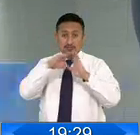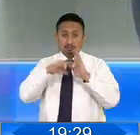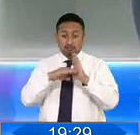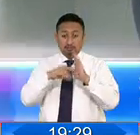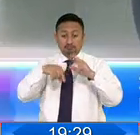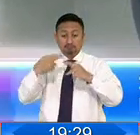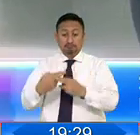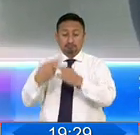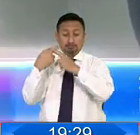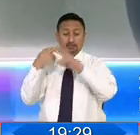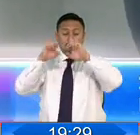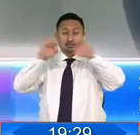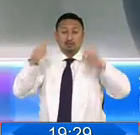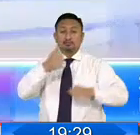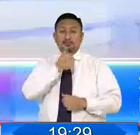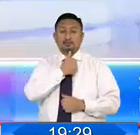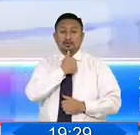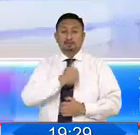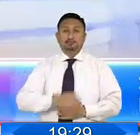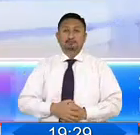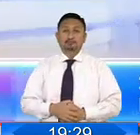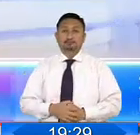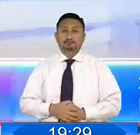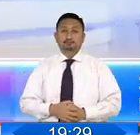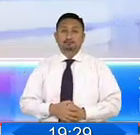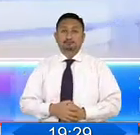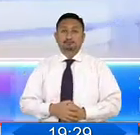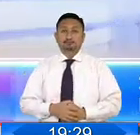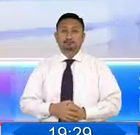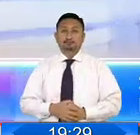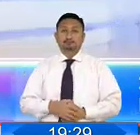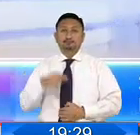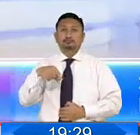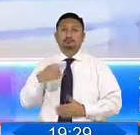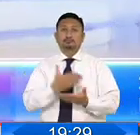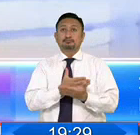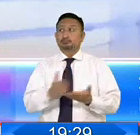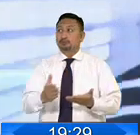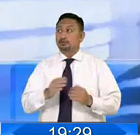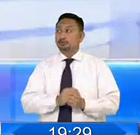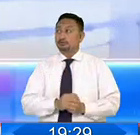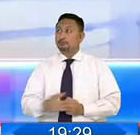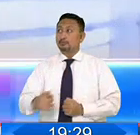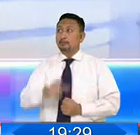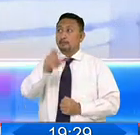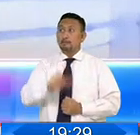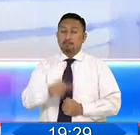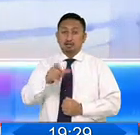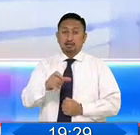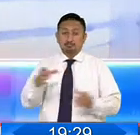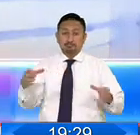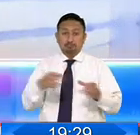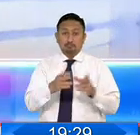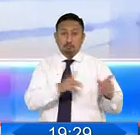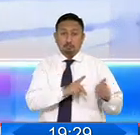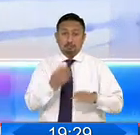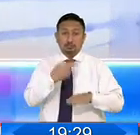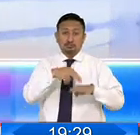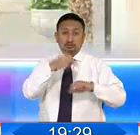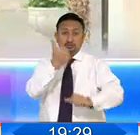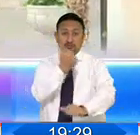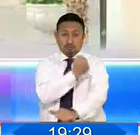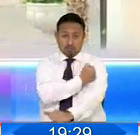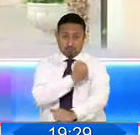está a cargo de la empresa privada. Y no se trata de excluir a nadie, y menos por el lado de las personas que conformamos el Plan Nacional de